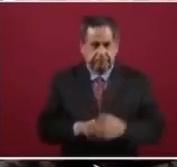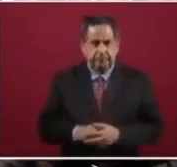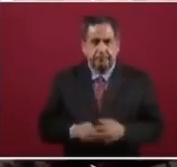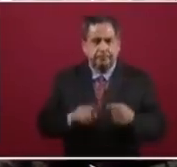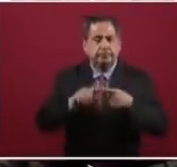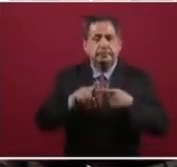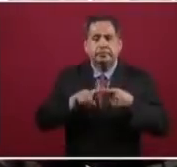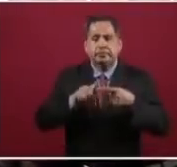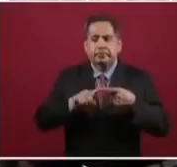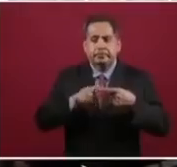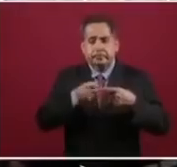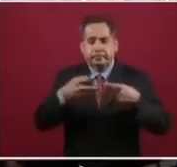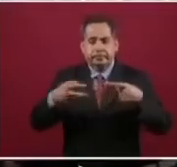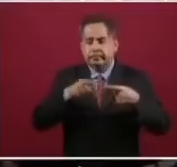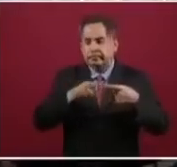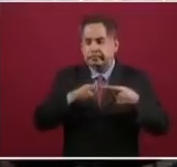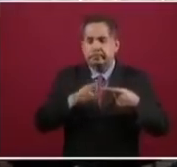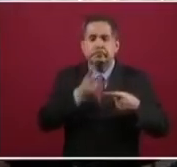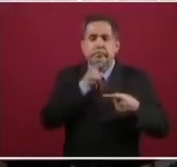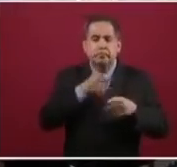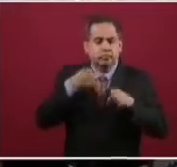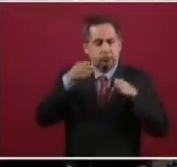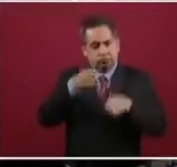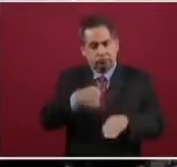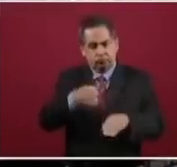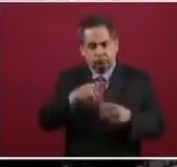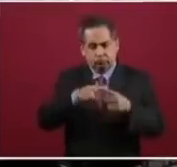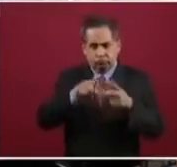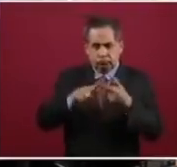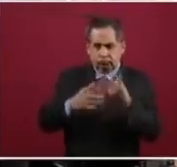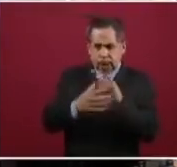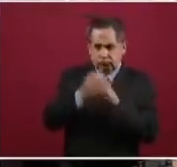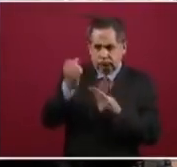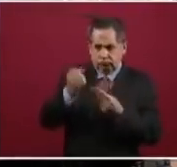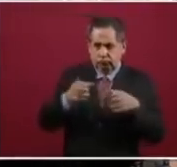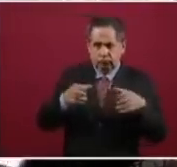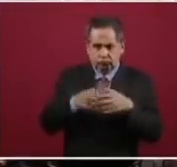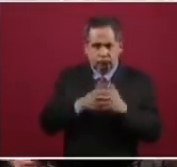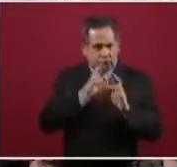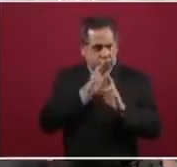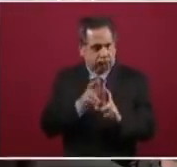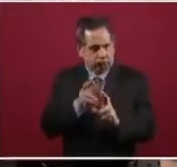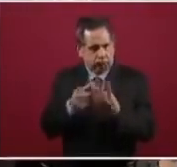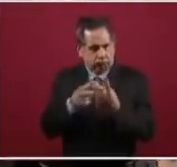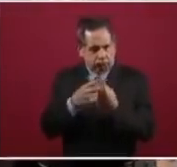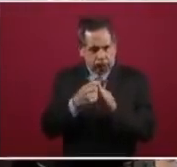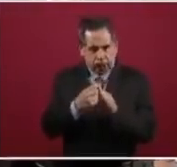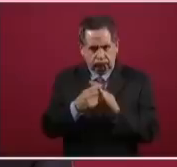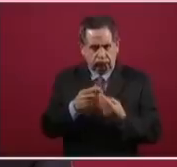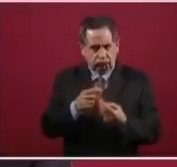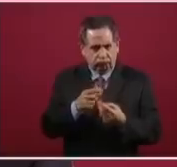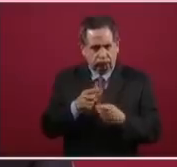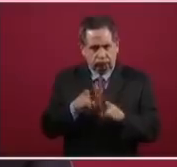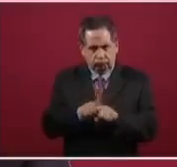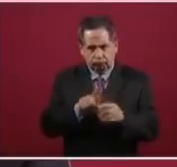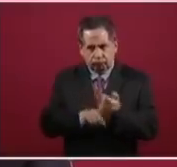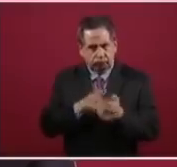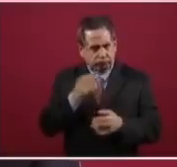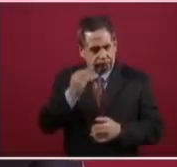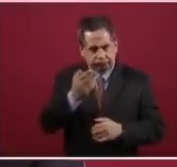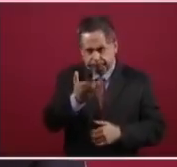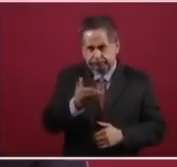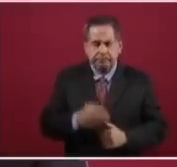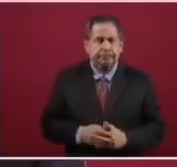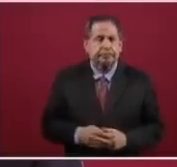primera y la segunda pregunta tenían referencias a pemex así es que si les parece bien las respondo a ambas al mismo tiempo